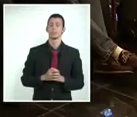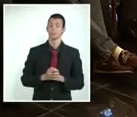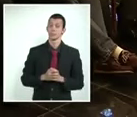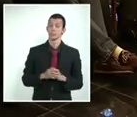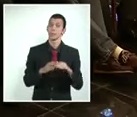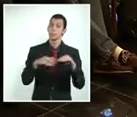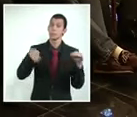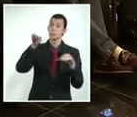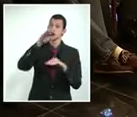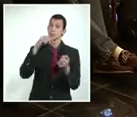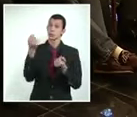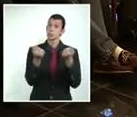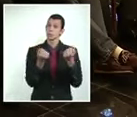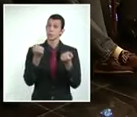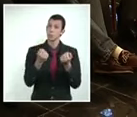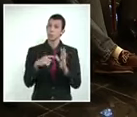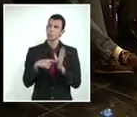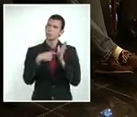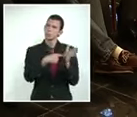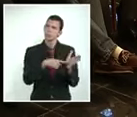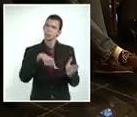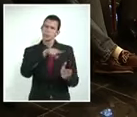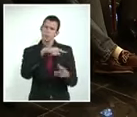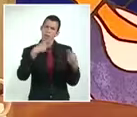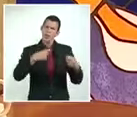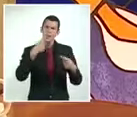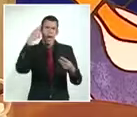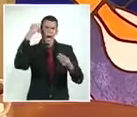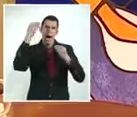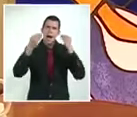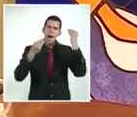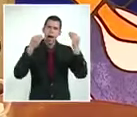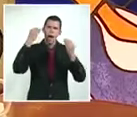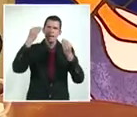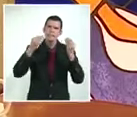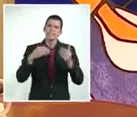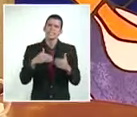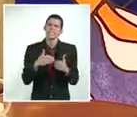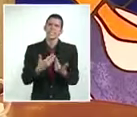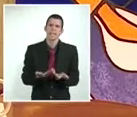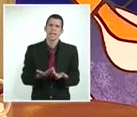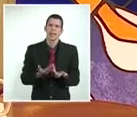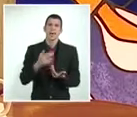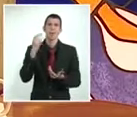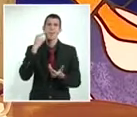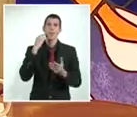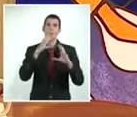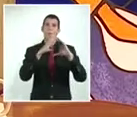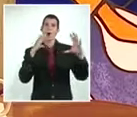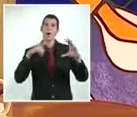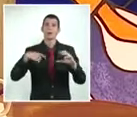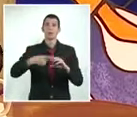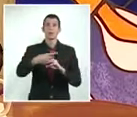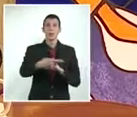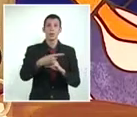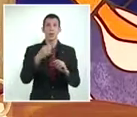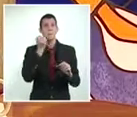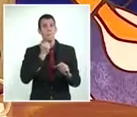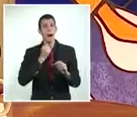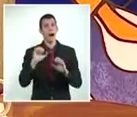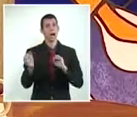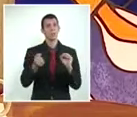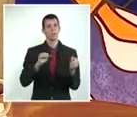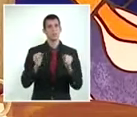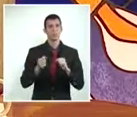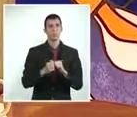Transporte hacer un análisis profundo de la transportación urbana para adoptar medidas de restricción. Nosotros